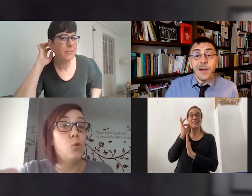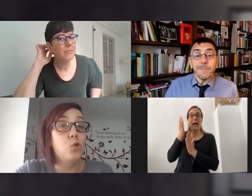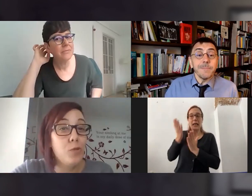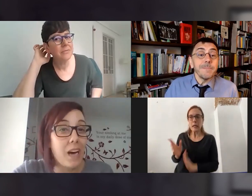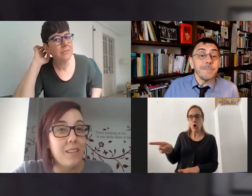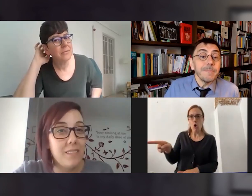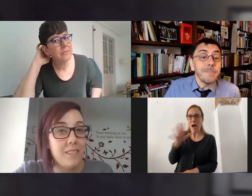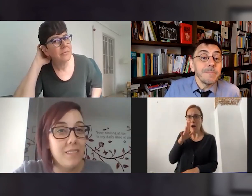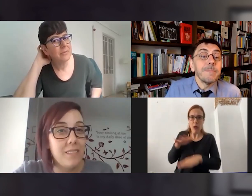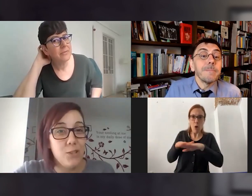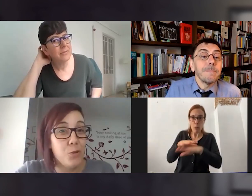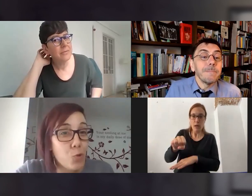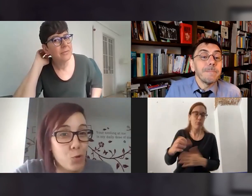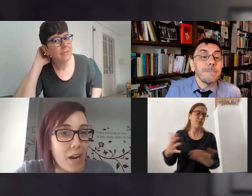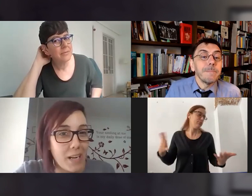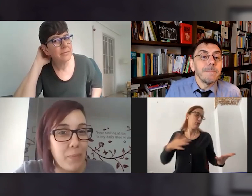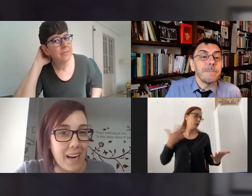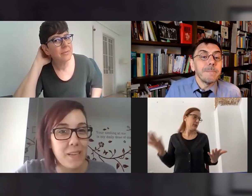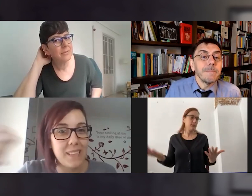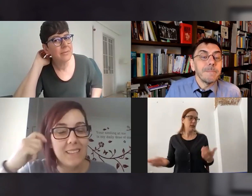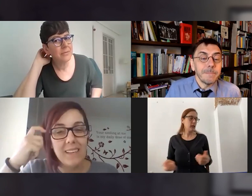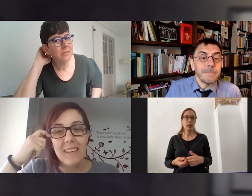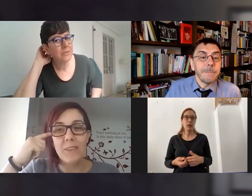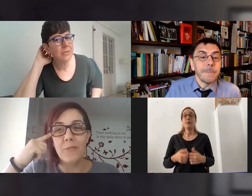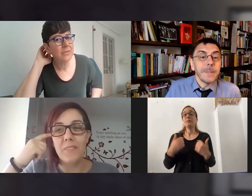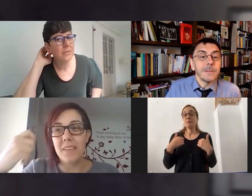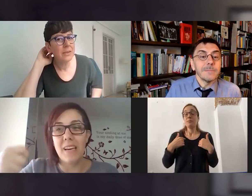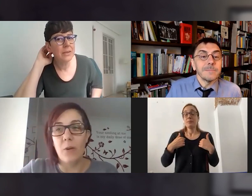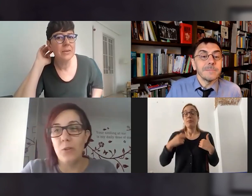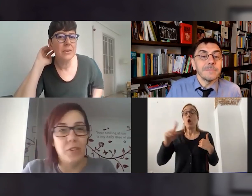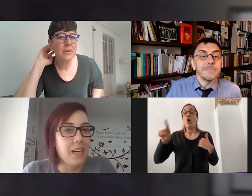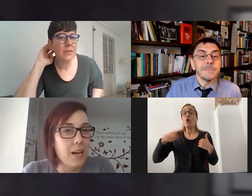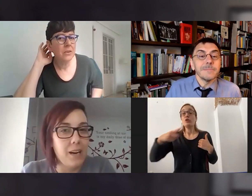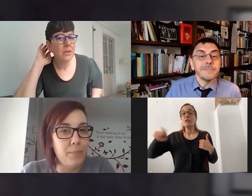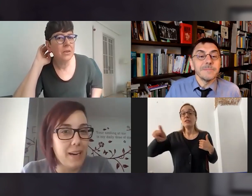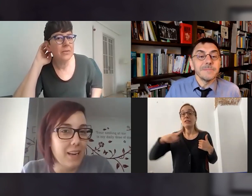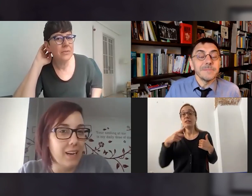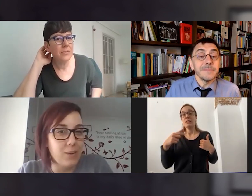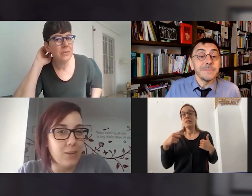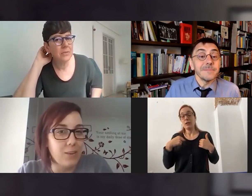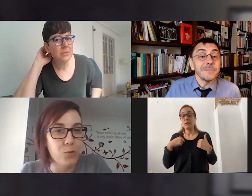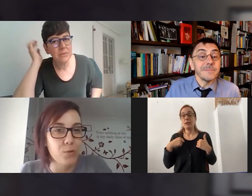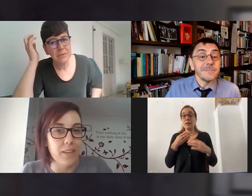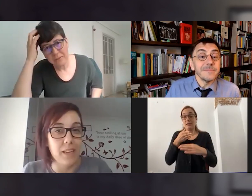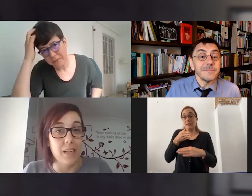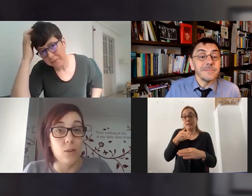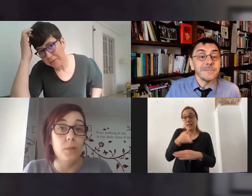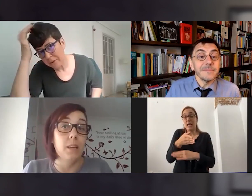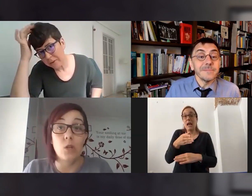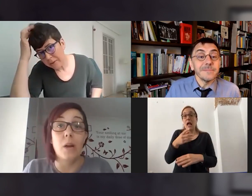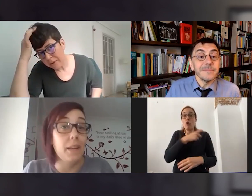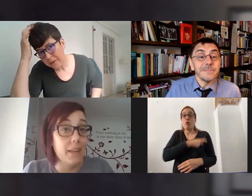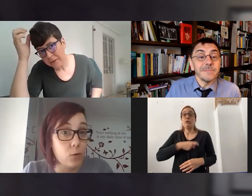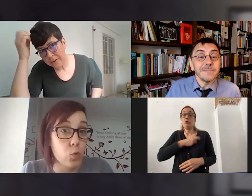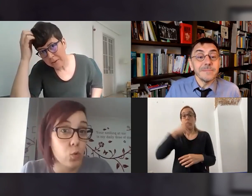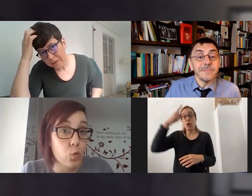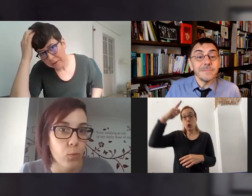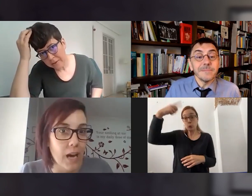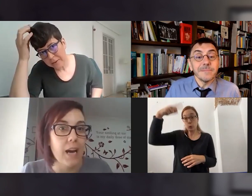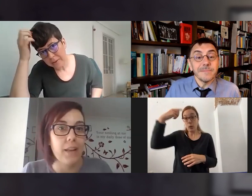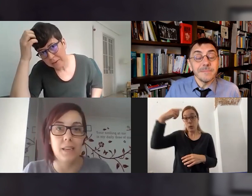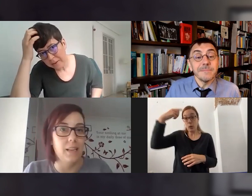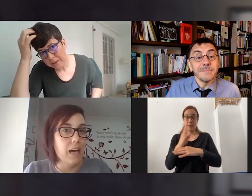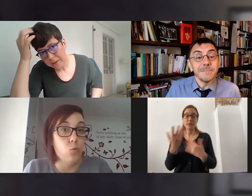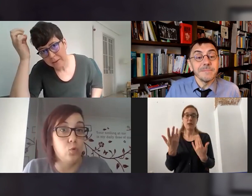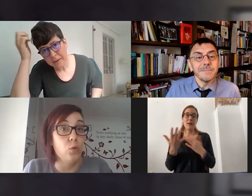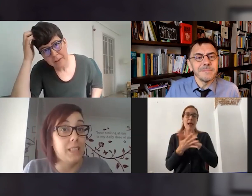Murcia, yo llevo cultura en el Parlamento y claro, cuando llegué a la Comisión de Cultura dije, hombre, tenemos que hablar de la cultura